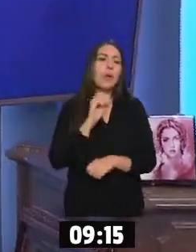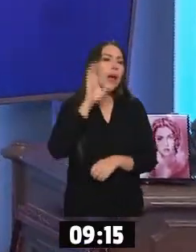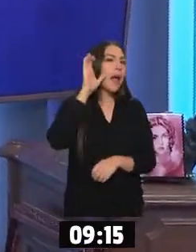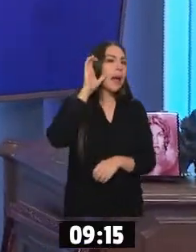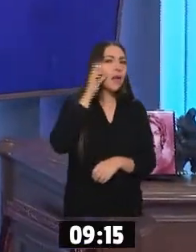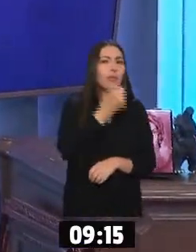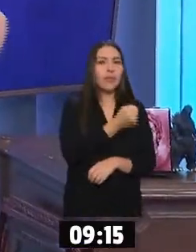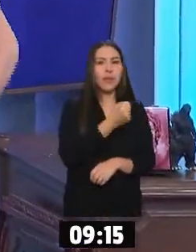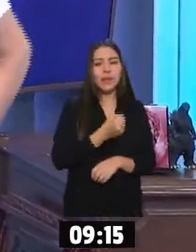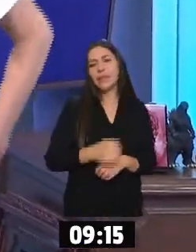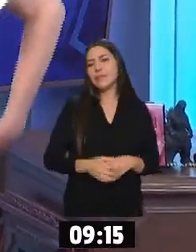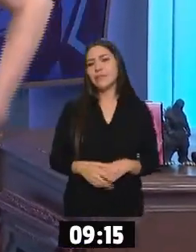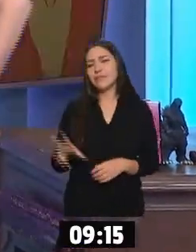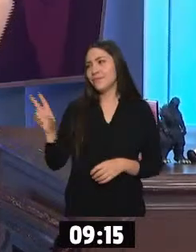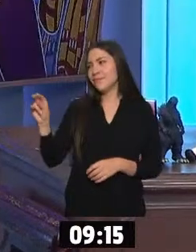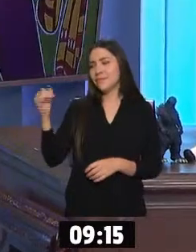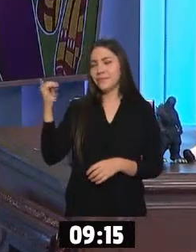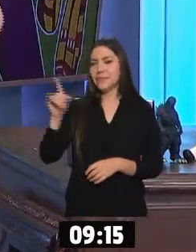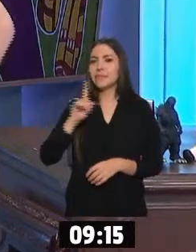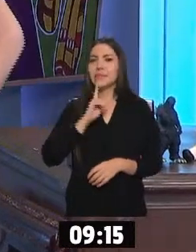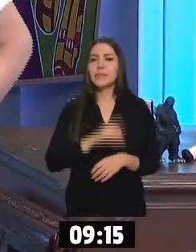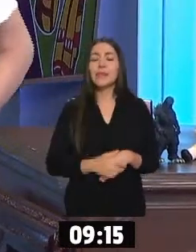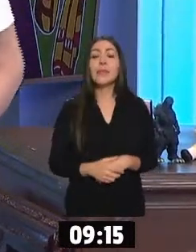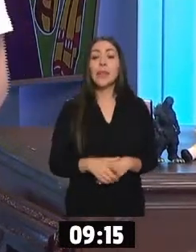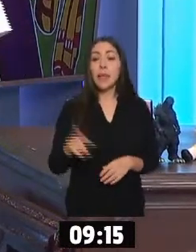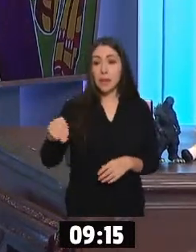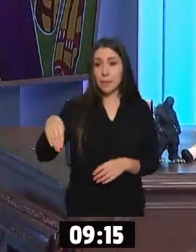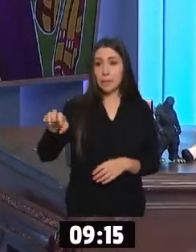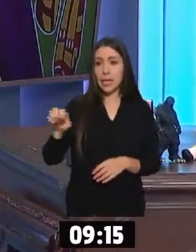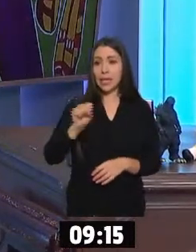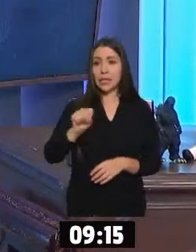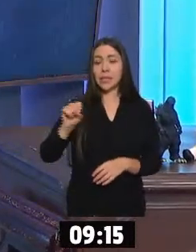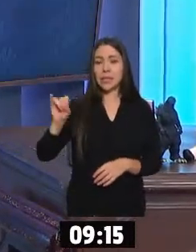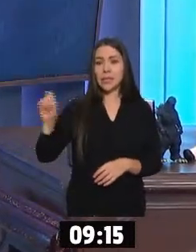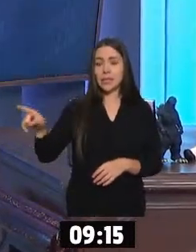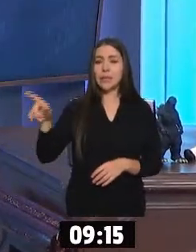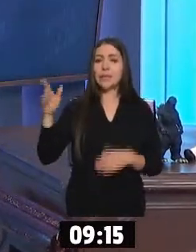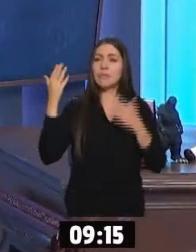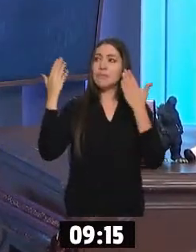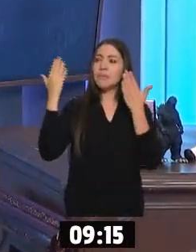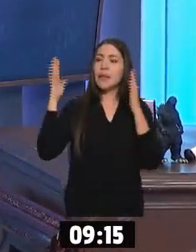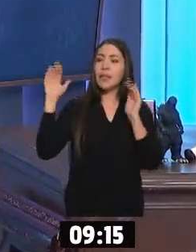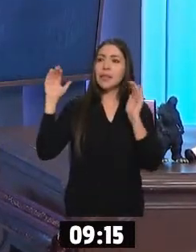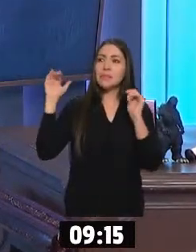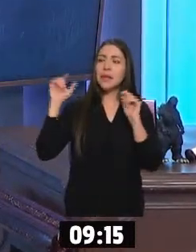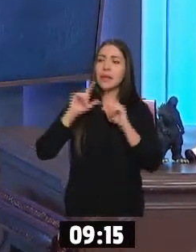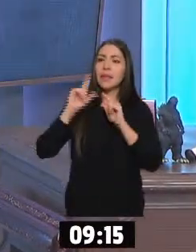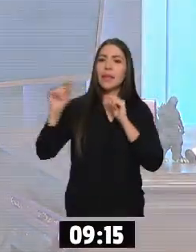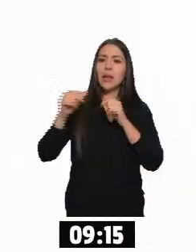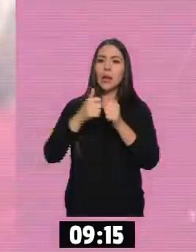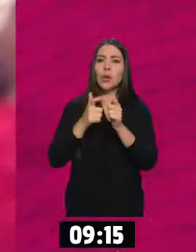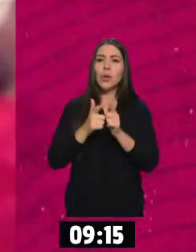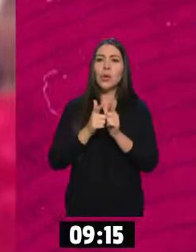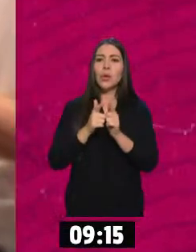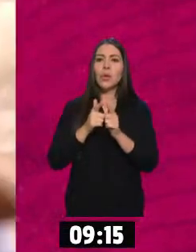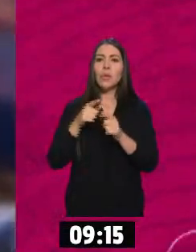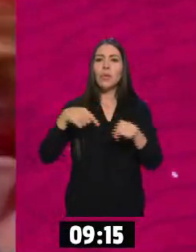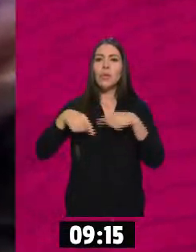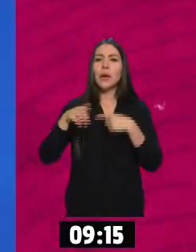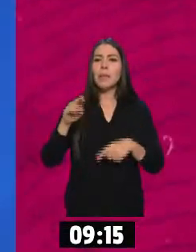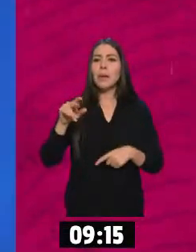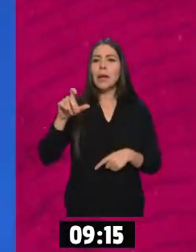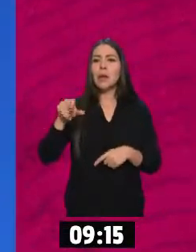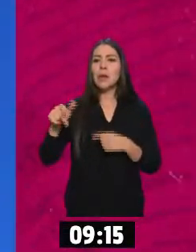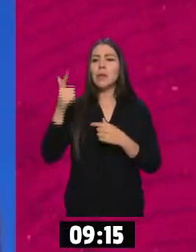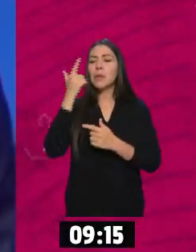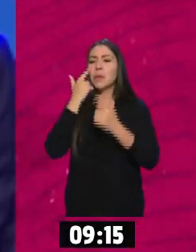cállate. Messi llora su despedida del Barcelona. Yo esas lágrimas, no se las y conste que soy mega fan del